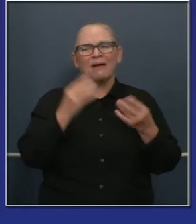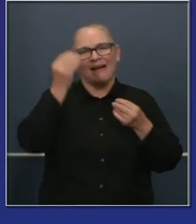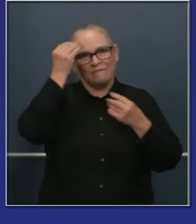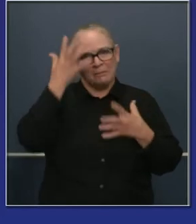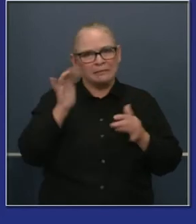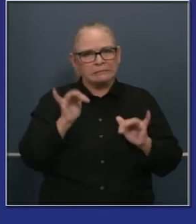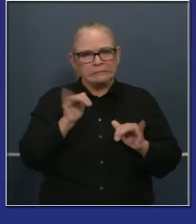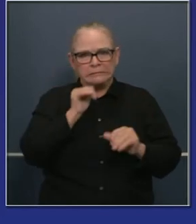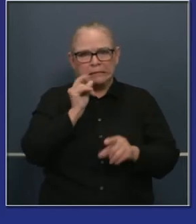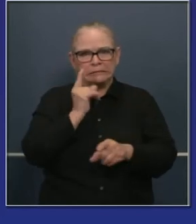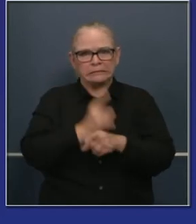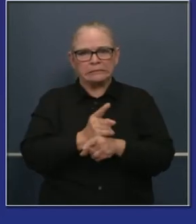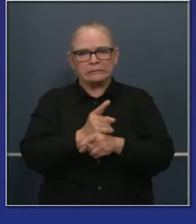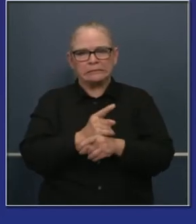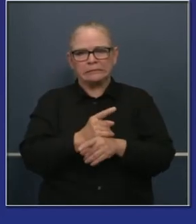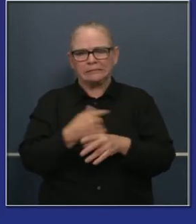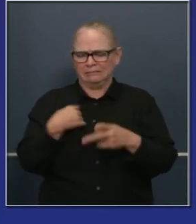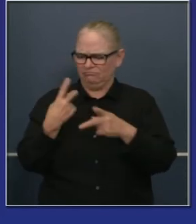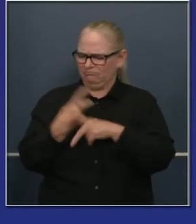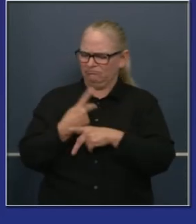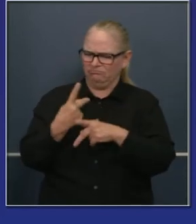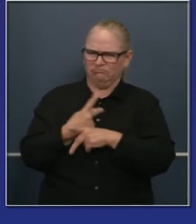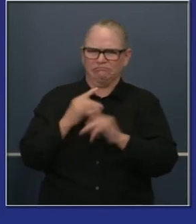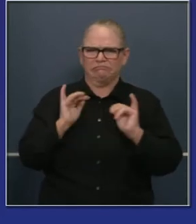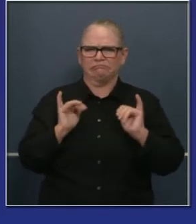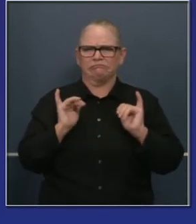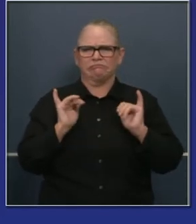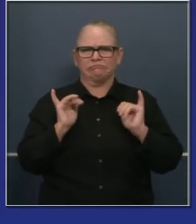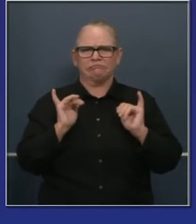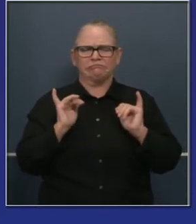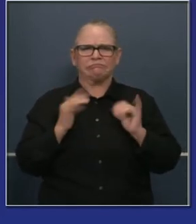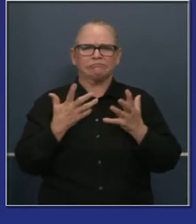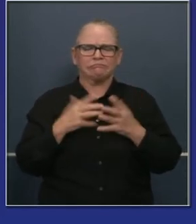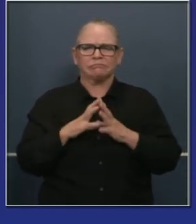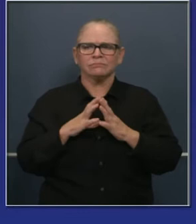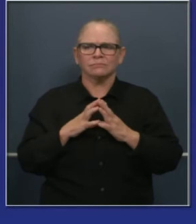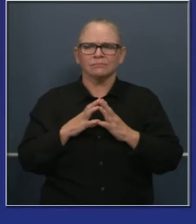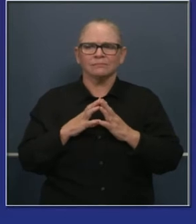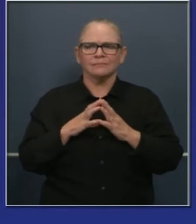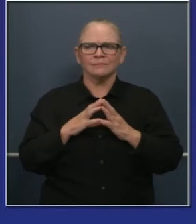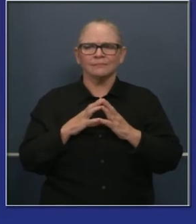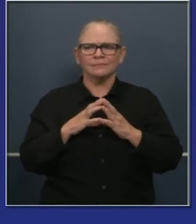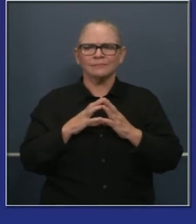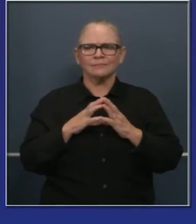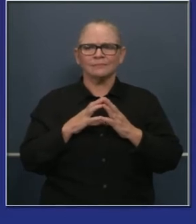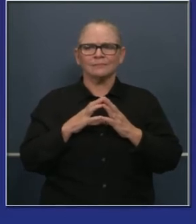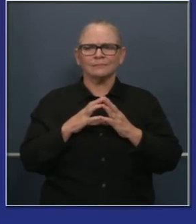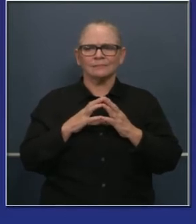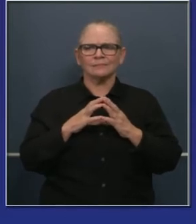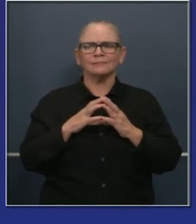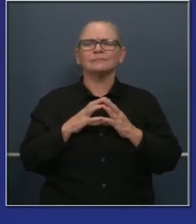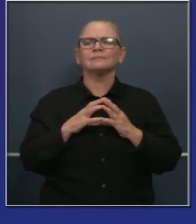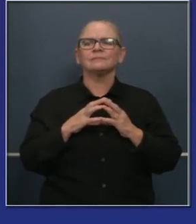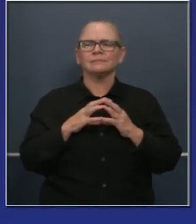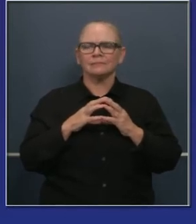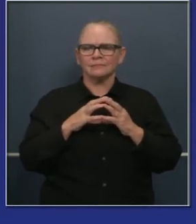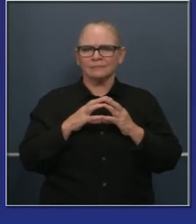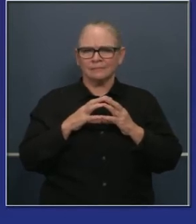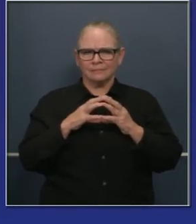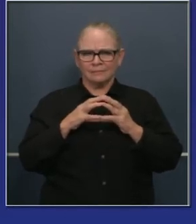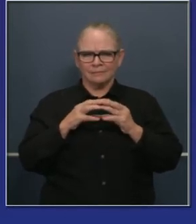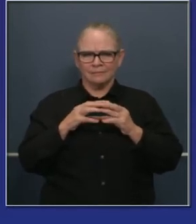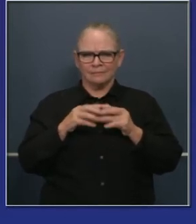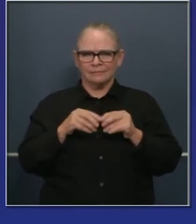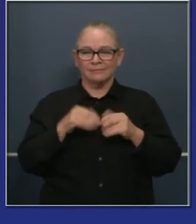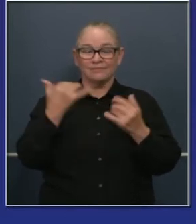de data que nos ayudaron a tener cálculos exactos y al ir a la próxima semana potencialmente san